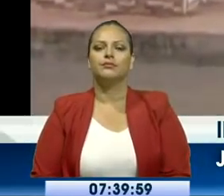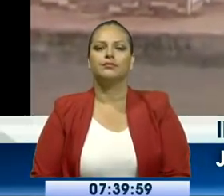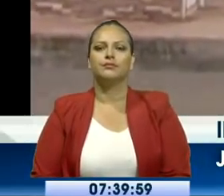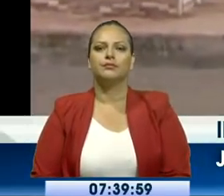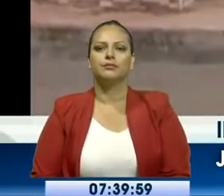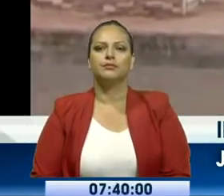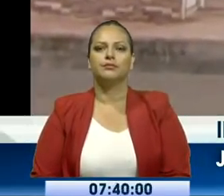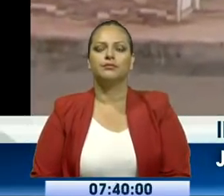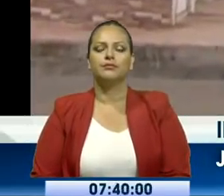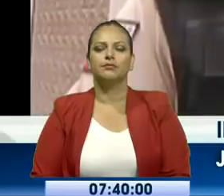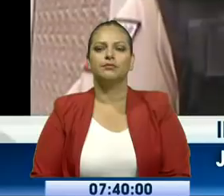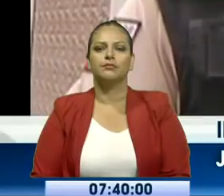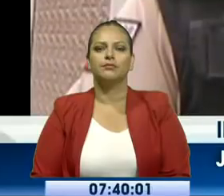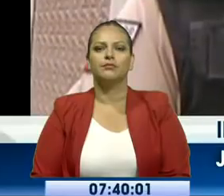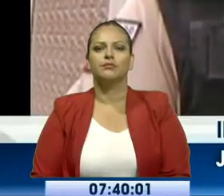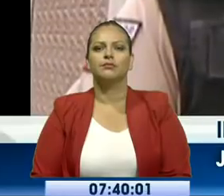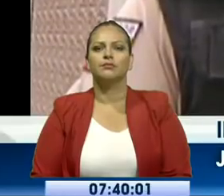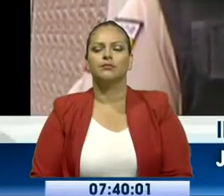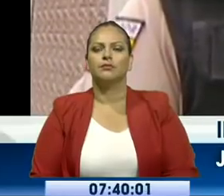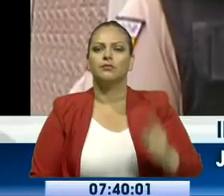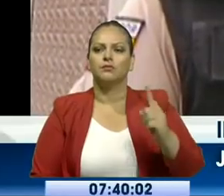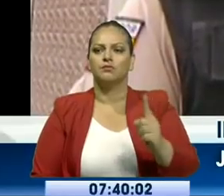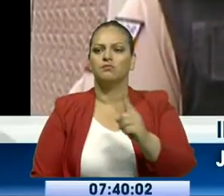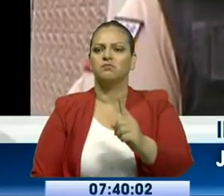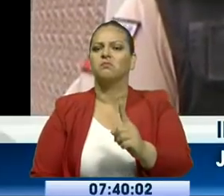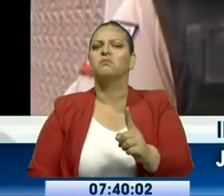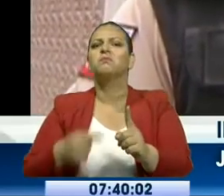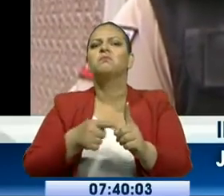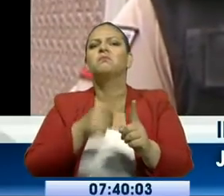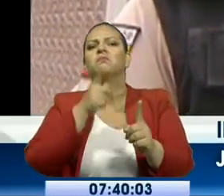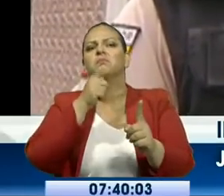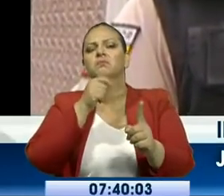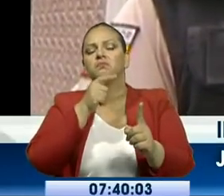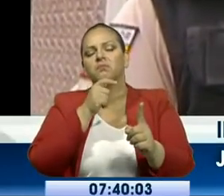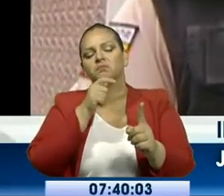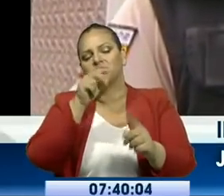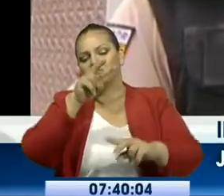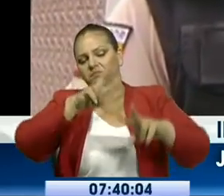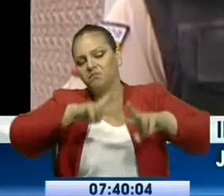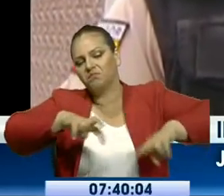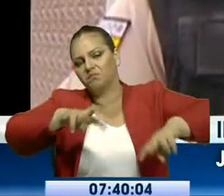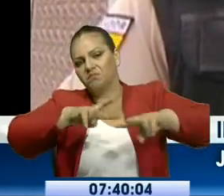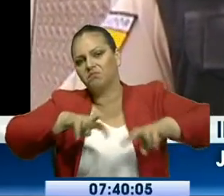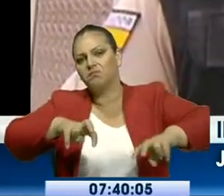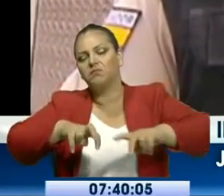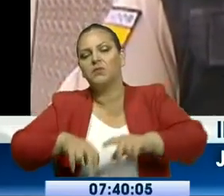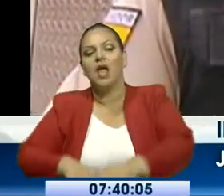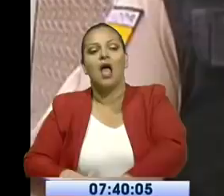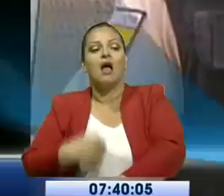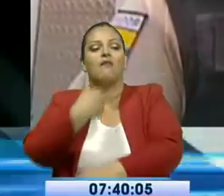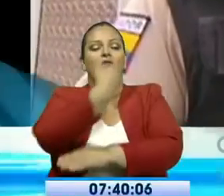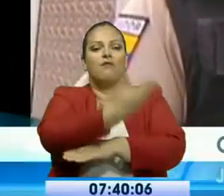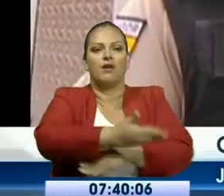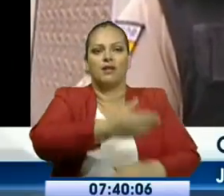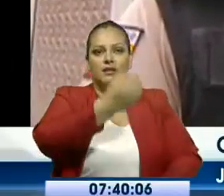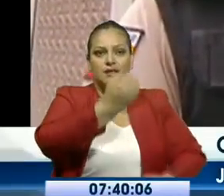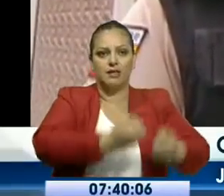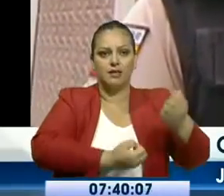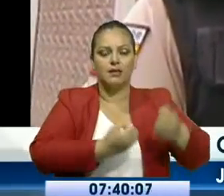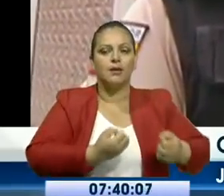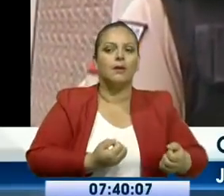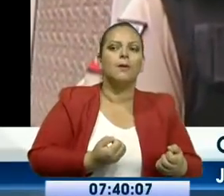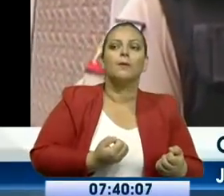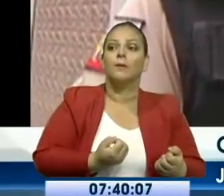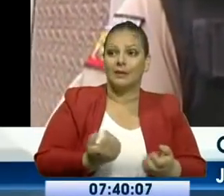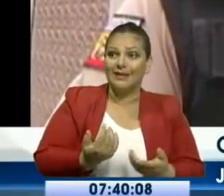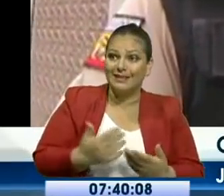hecho. ¿Sería uno? Uno, pero aparentemente también tendría la participación de un auto del ocupante de un